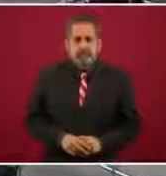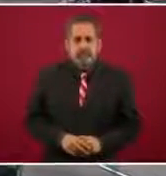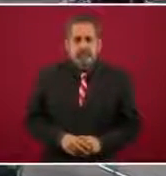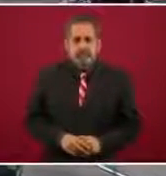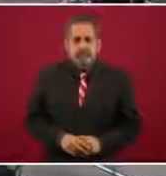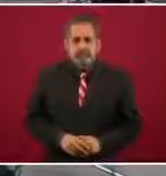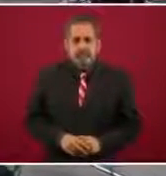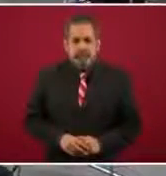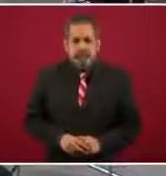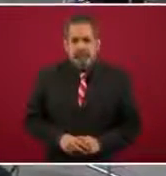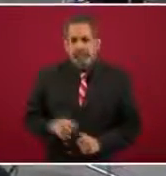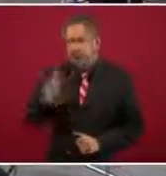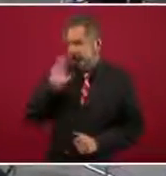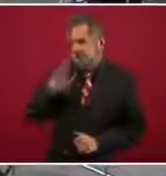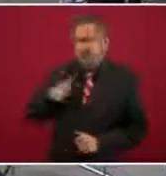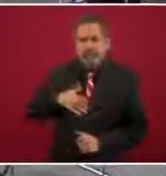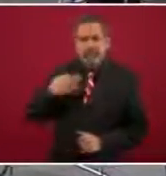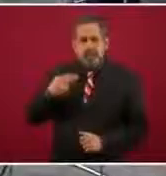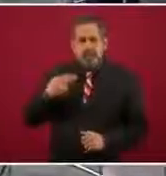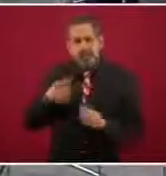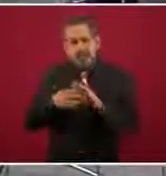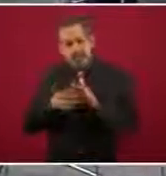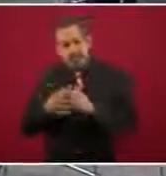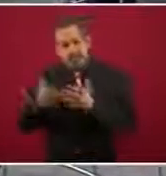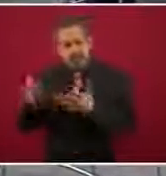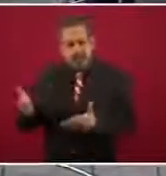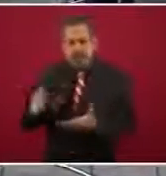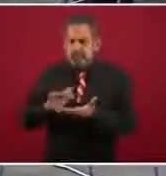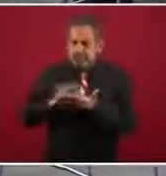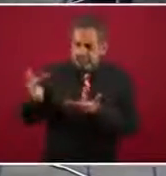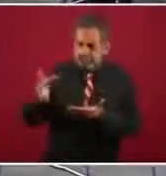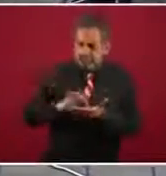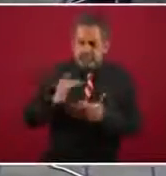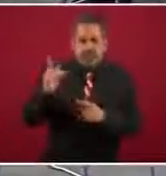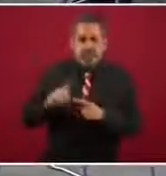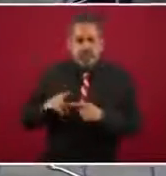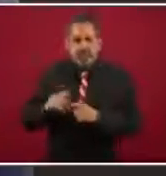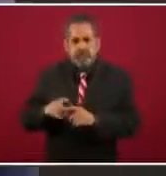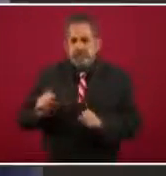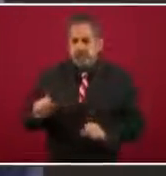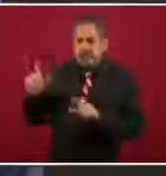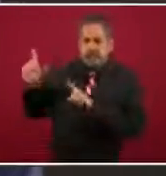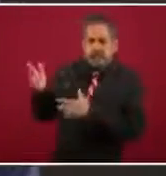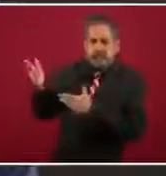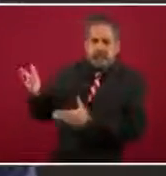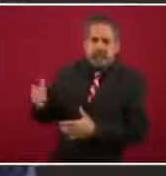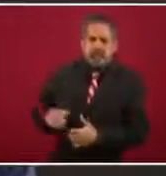Está mal que yo los mencione uno por uno, pero dejemos ahí.